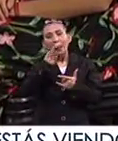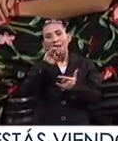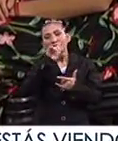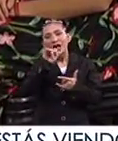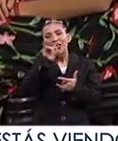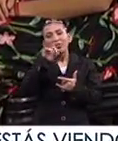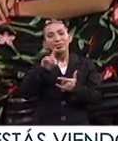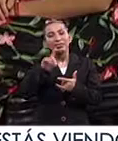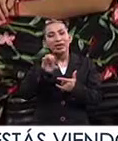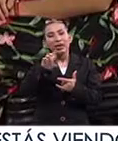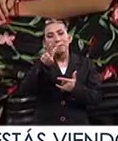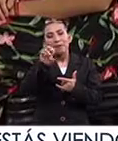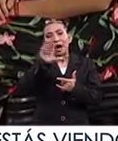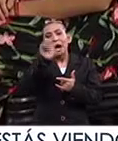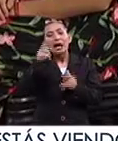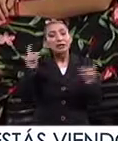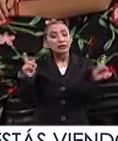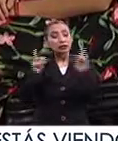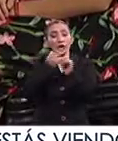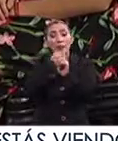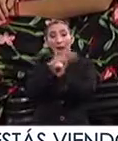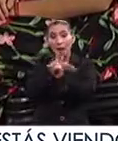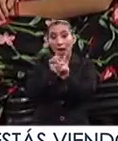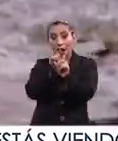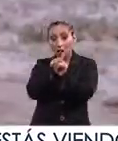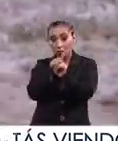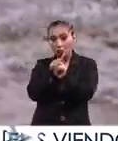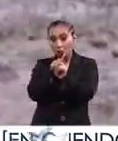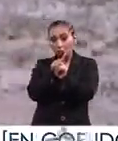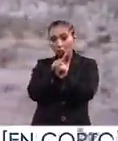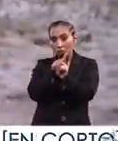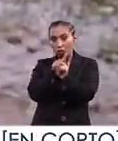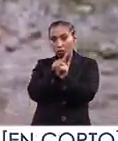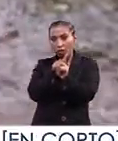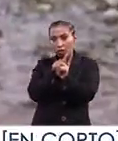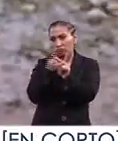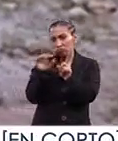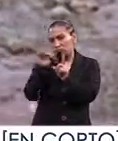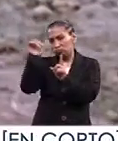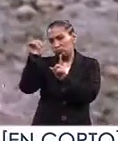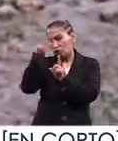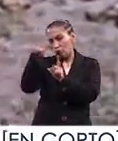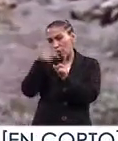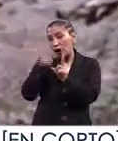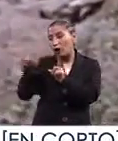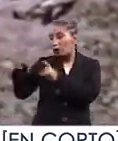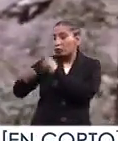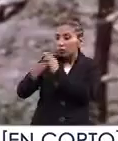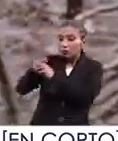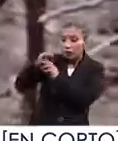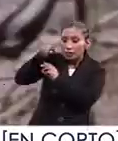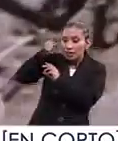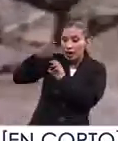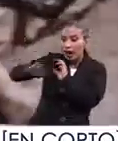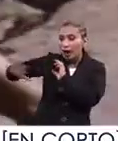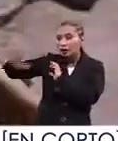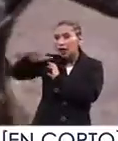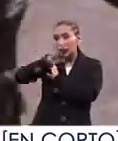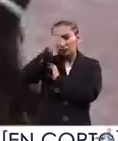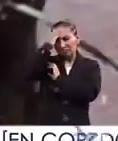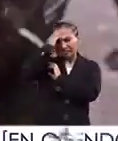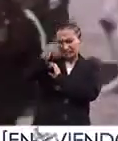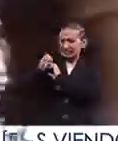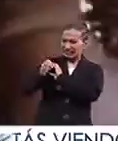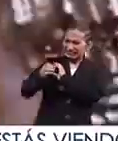¿no? Es el encuentro de un hombre blanco, digamos, occidental, con el mundo indígena y la